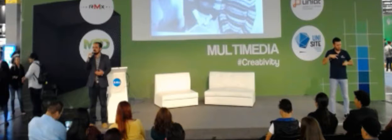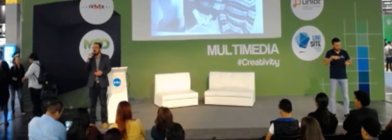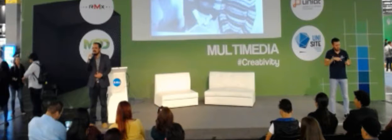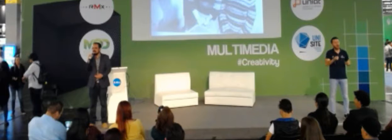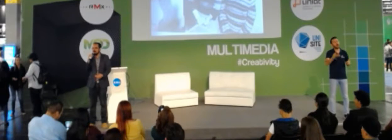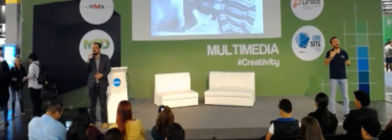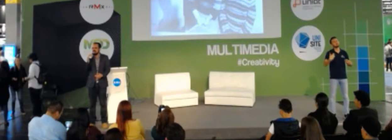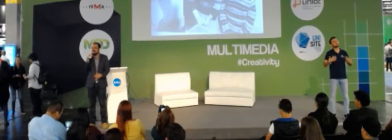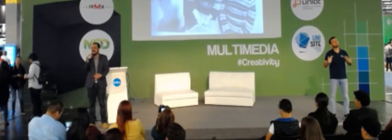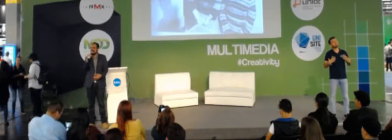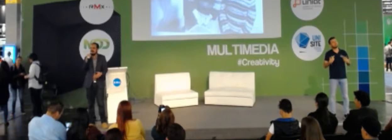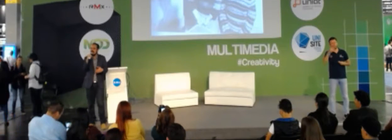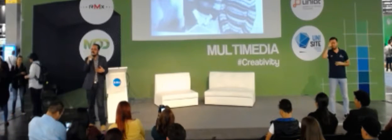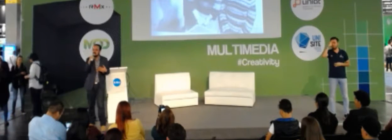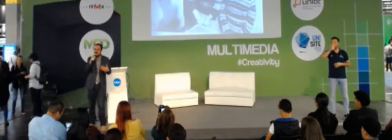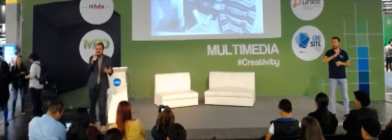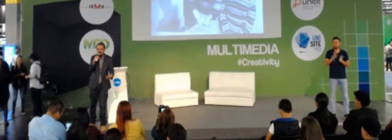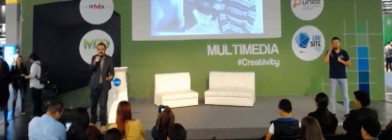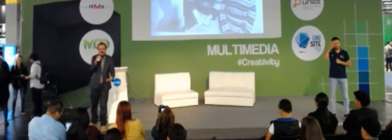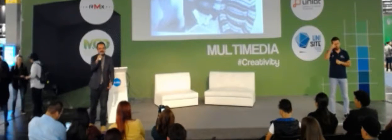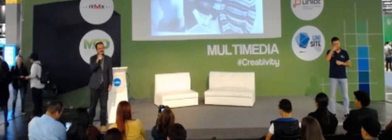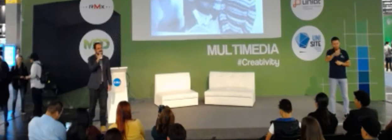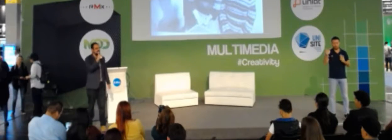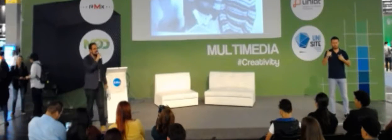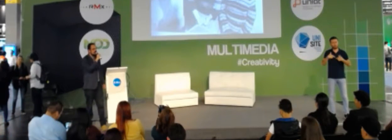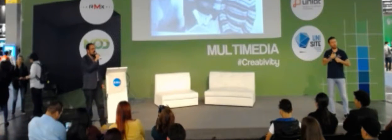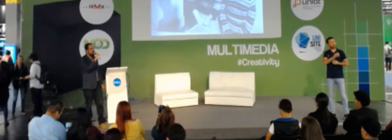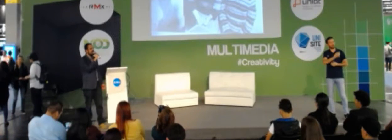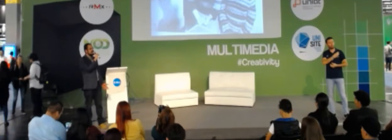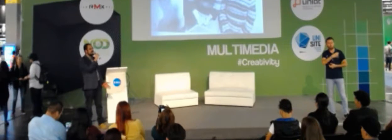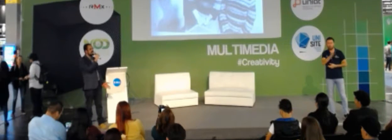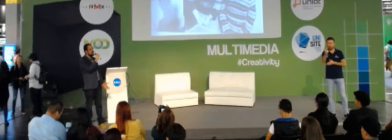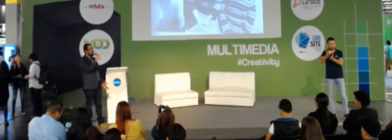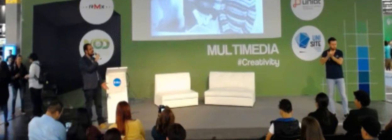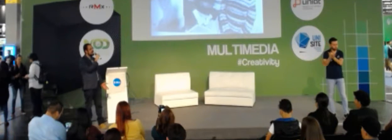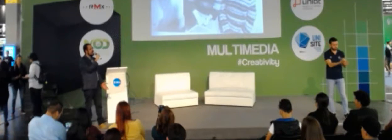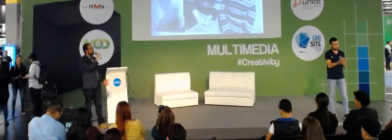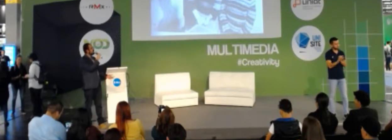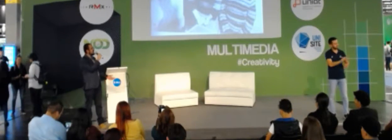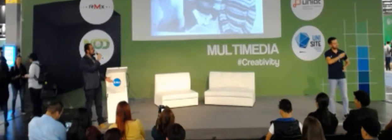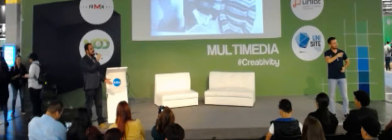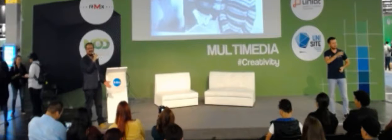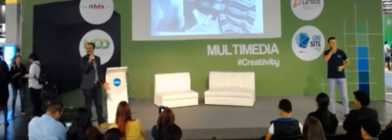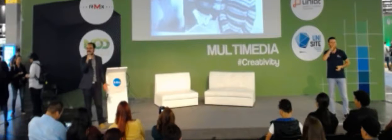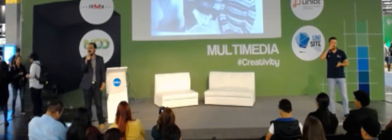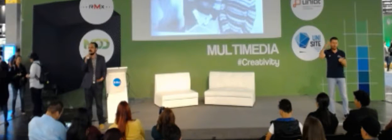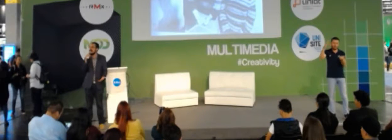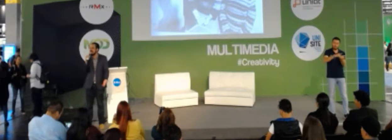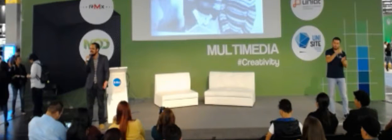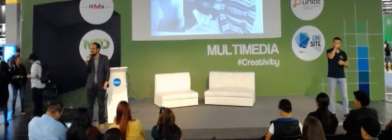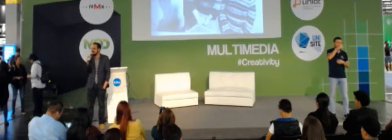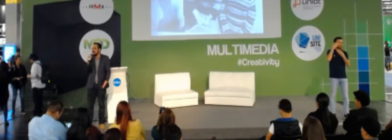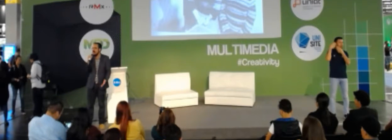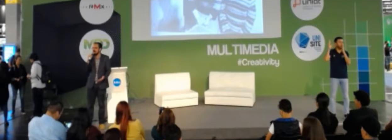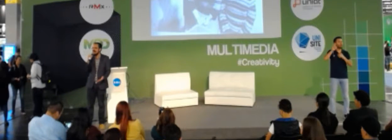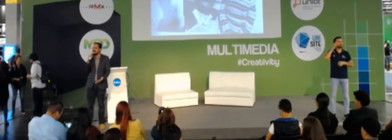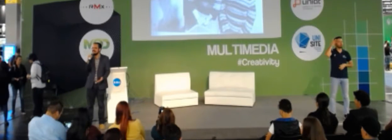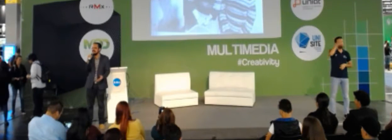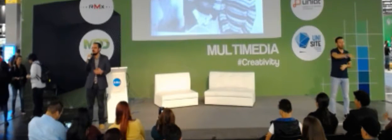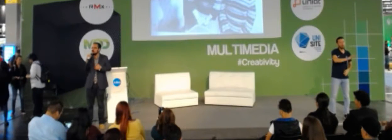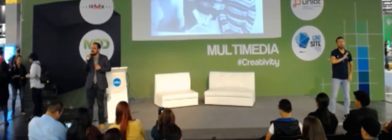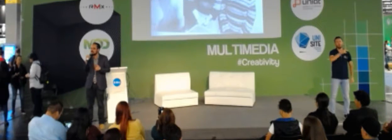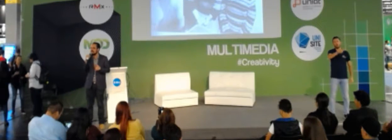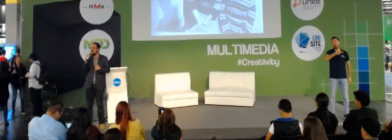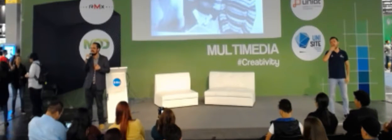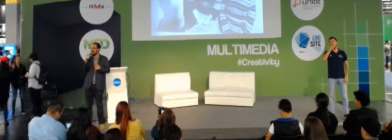los maestros estaban ayudando a que ese niño sordo o esa niña sorda pudiera hablar. Hablar